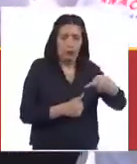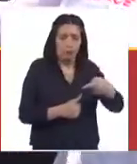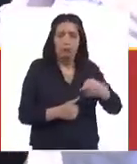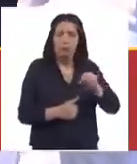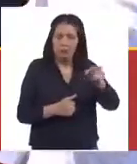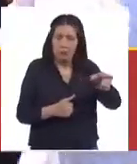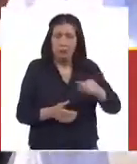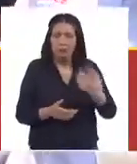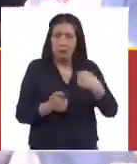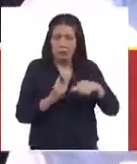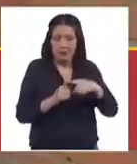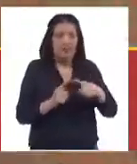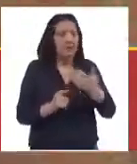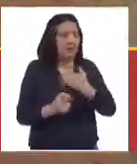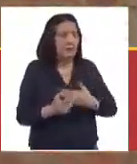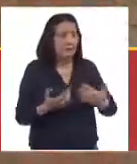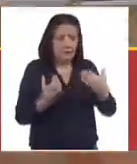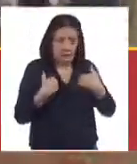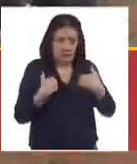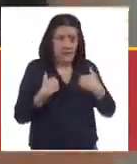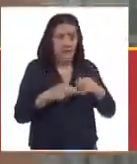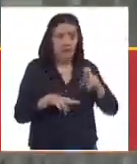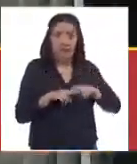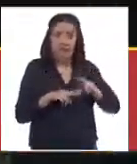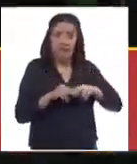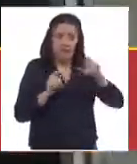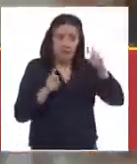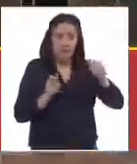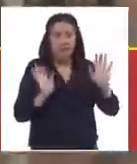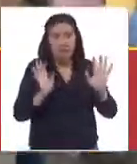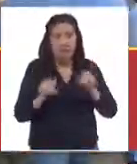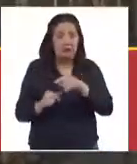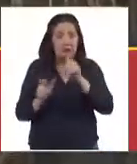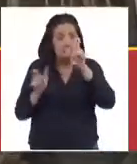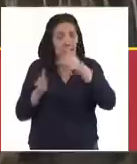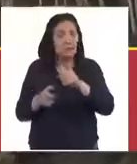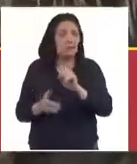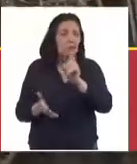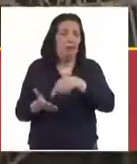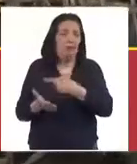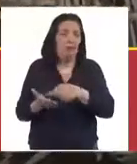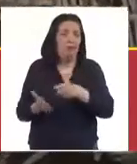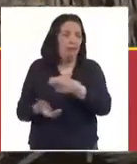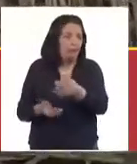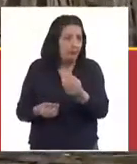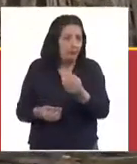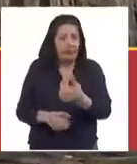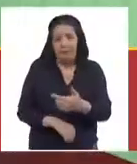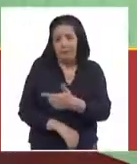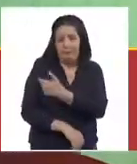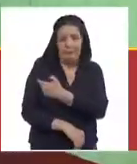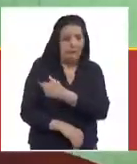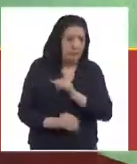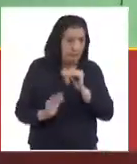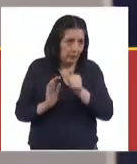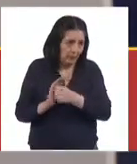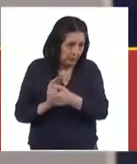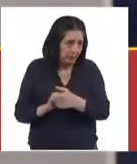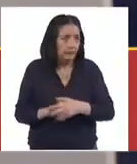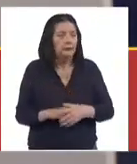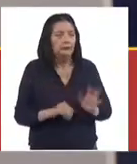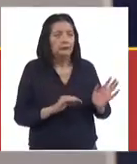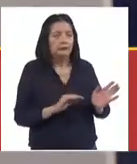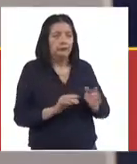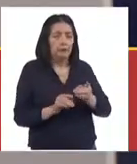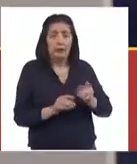que el expresidente tenga una curul, siempre y cuando el Congreso no lo inhabilite por el escándalo del Vacunagate. En